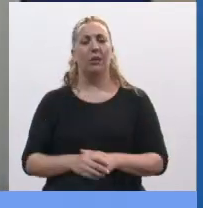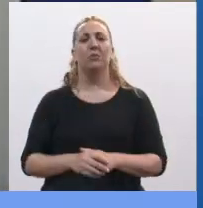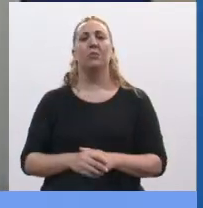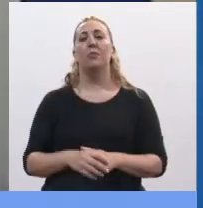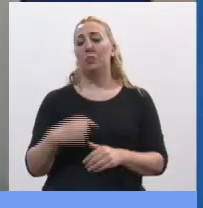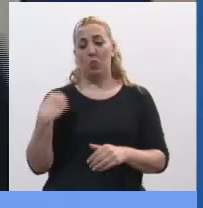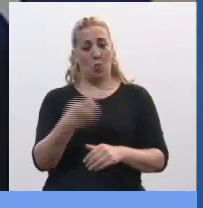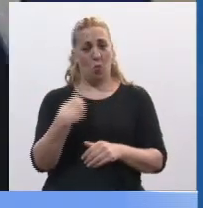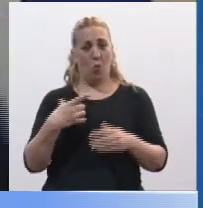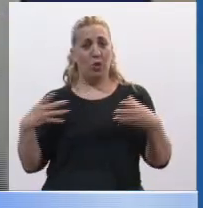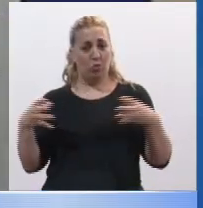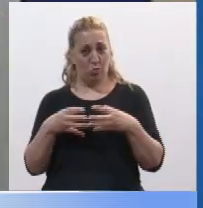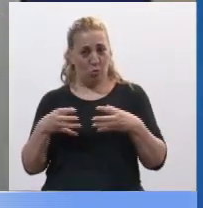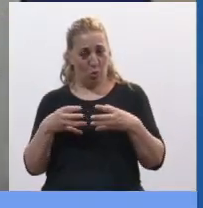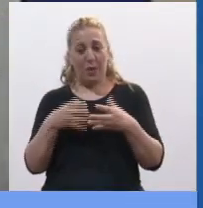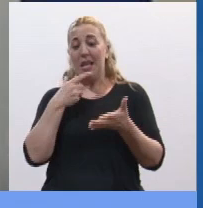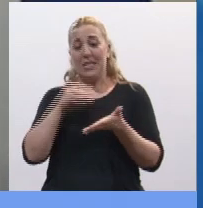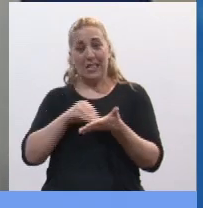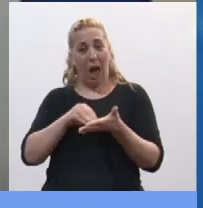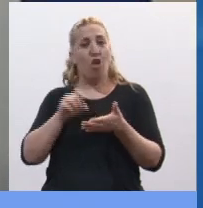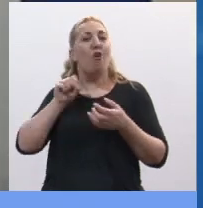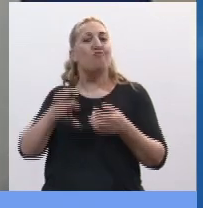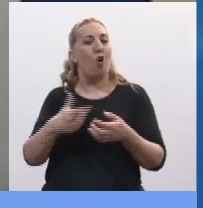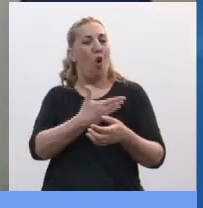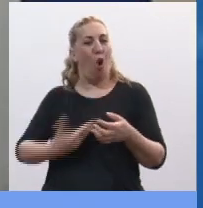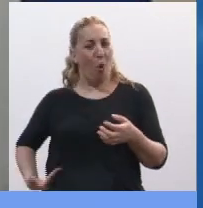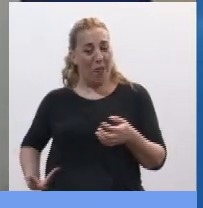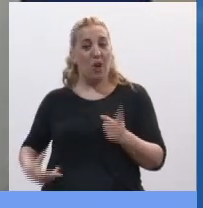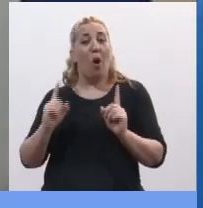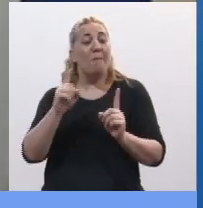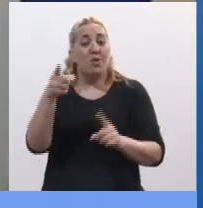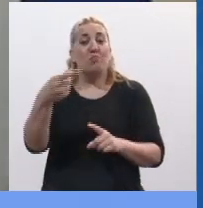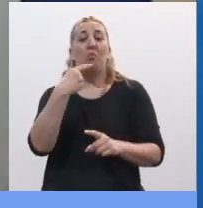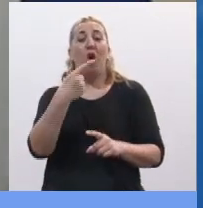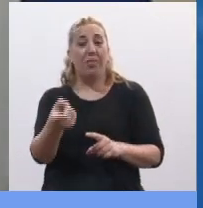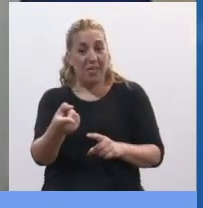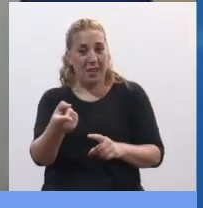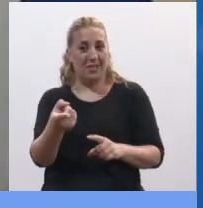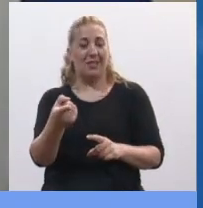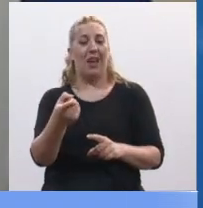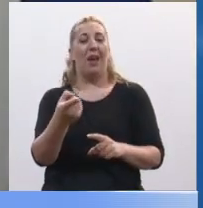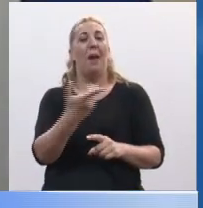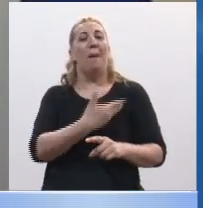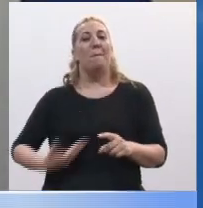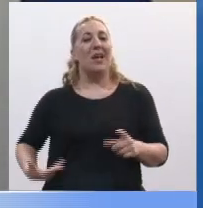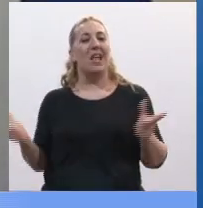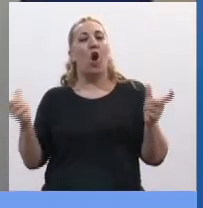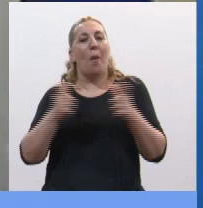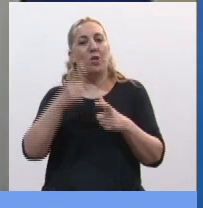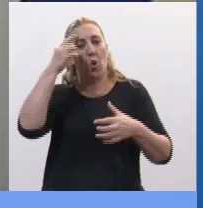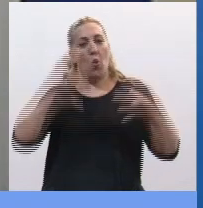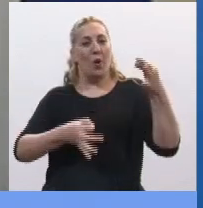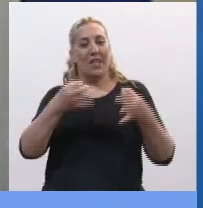Nuestro bloque de senadores del oficialismo, tal como lo expresó el presidente de la Comisión